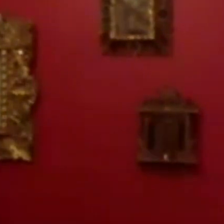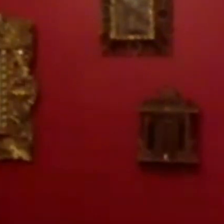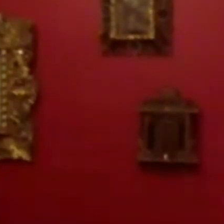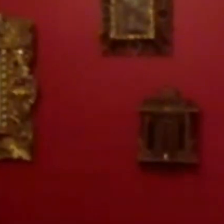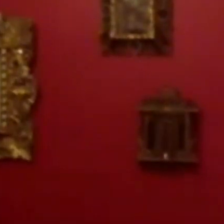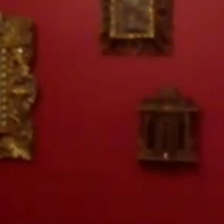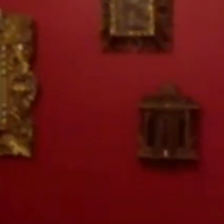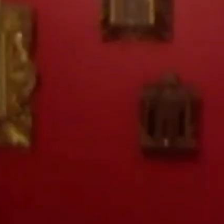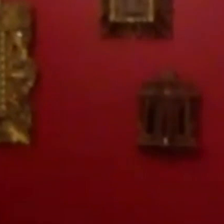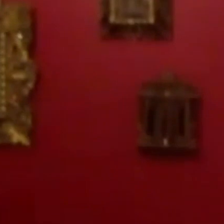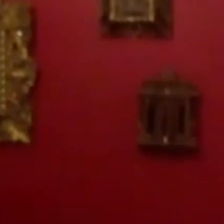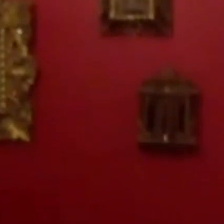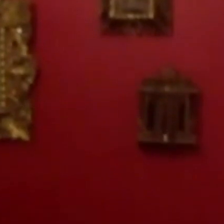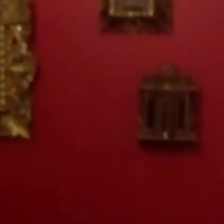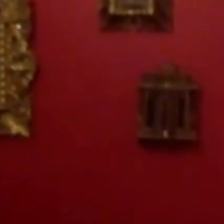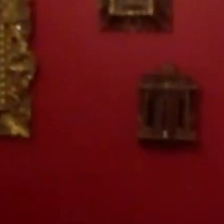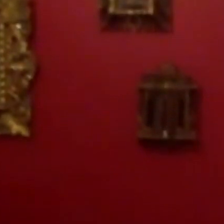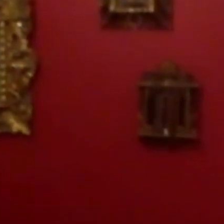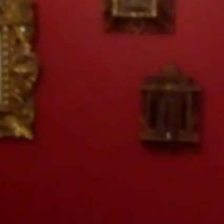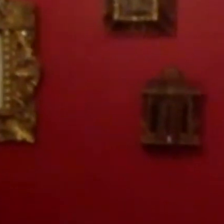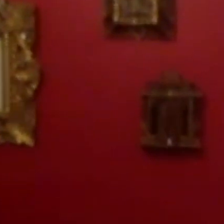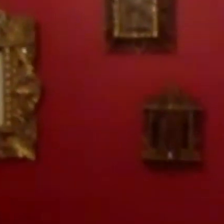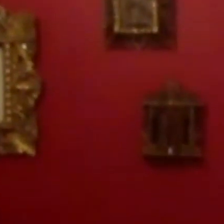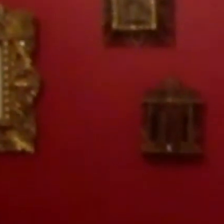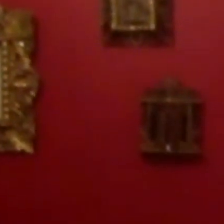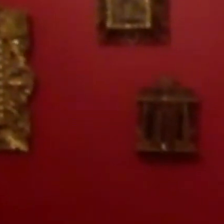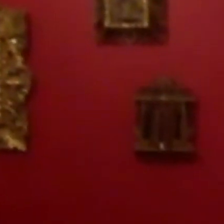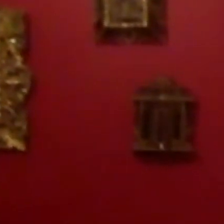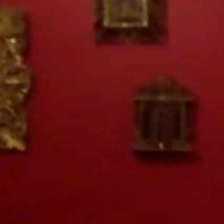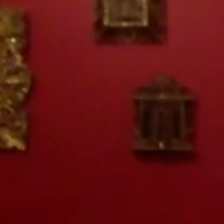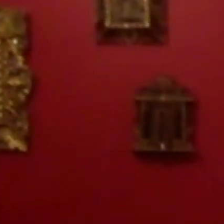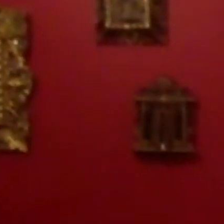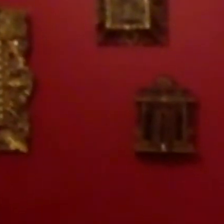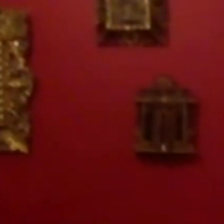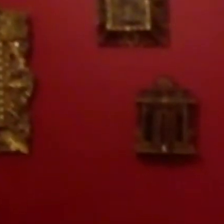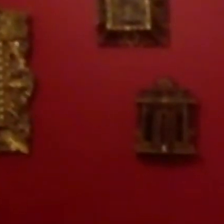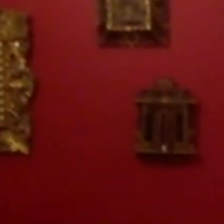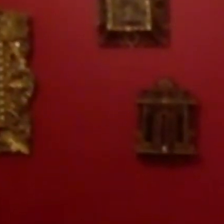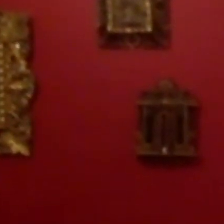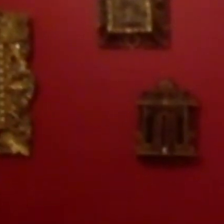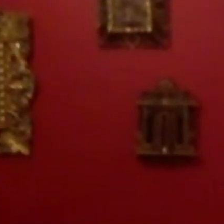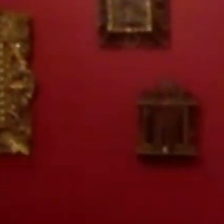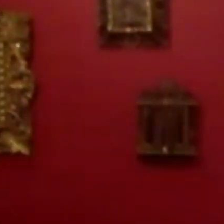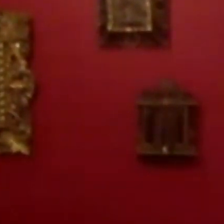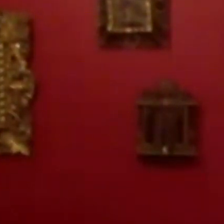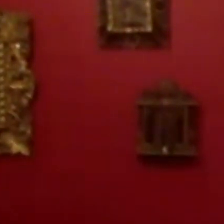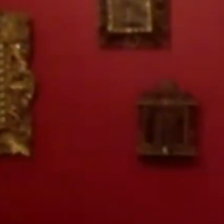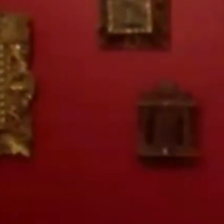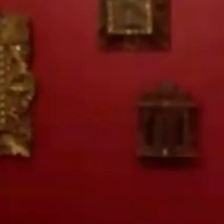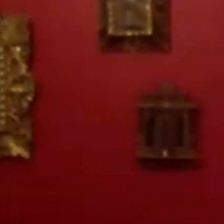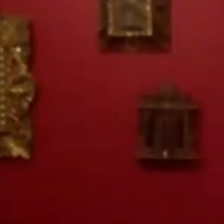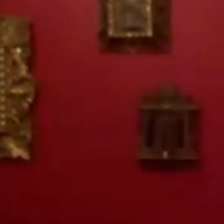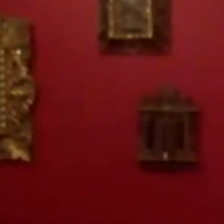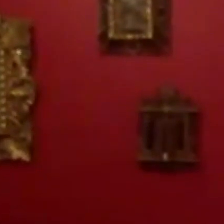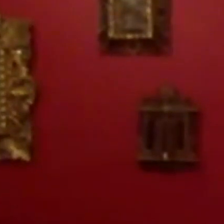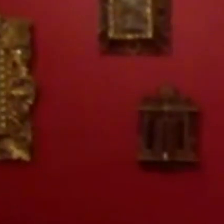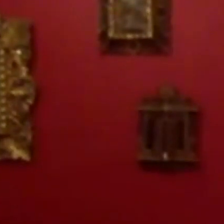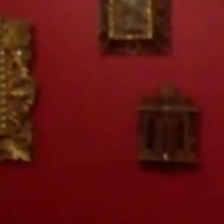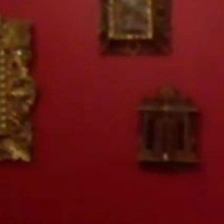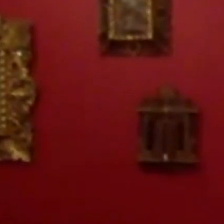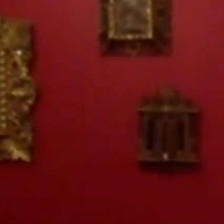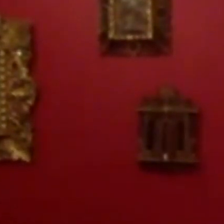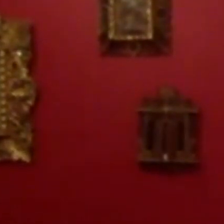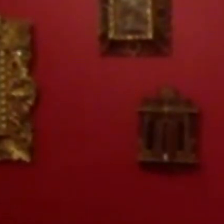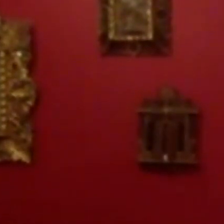La distribución estará operativa todos los viernes hasta el día 26 de junio. No se requerirá identificación ni comprobante